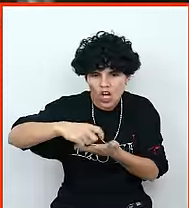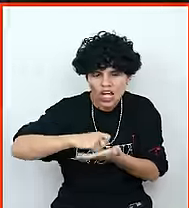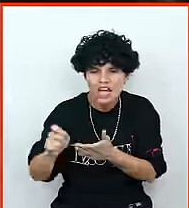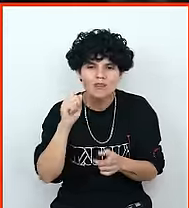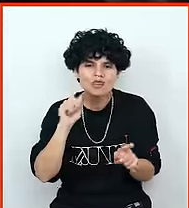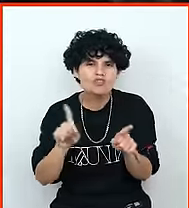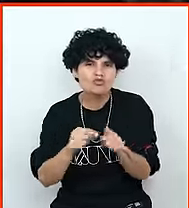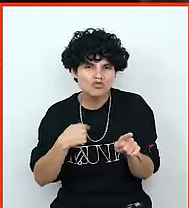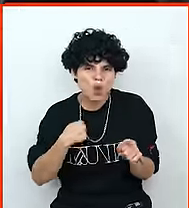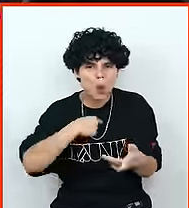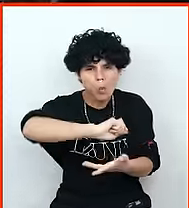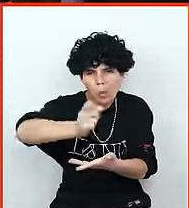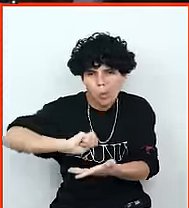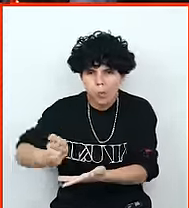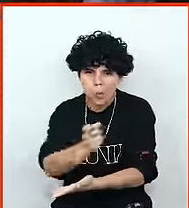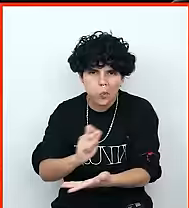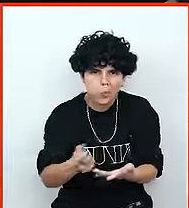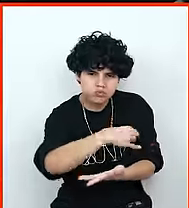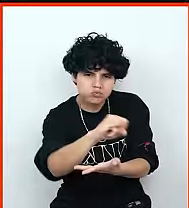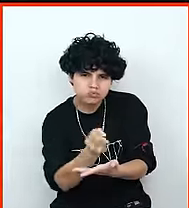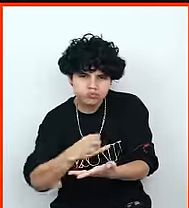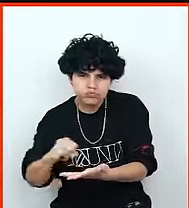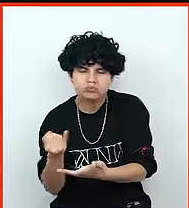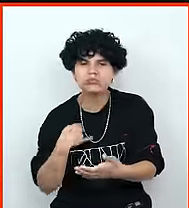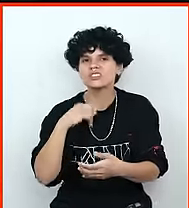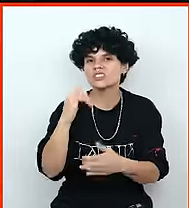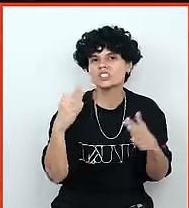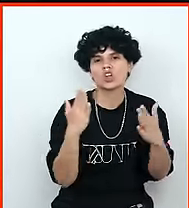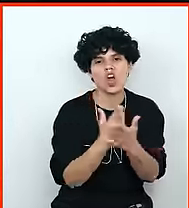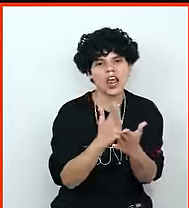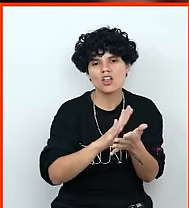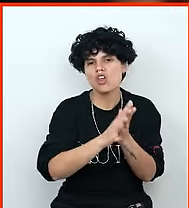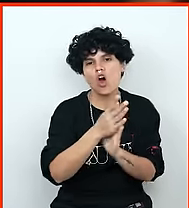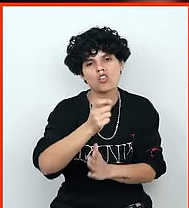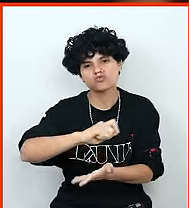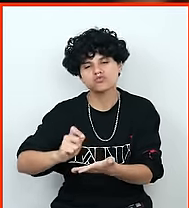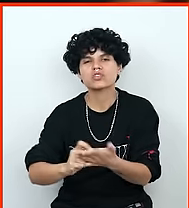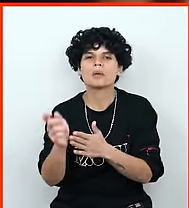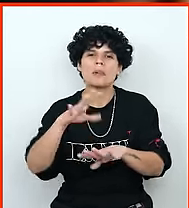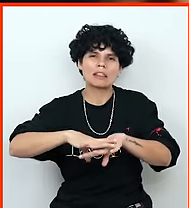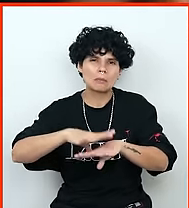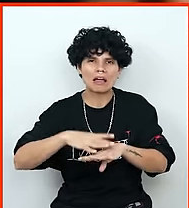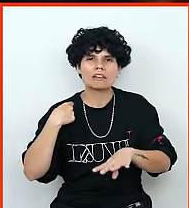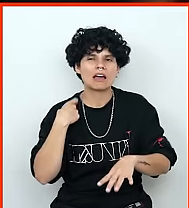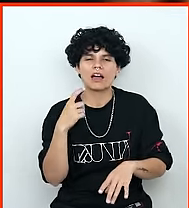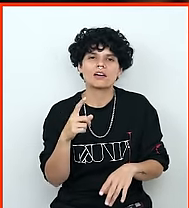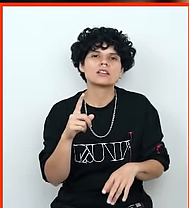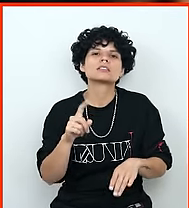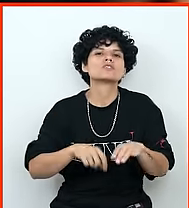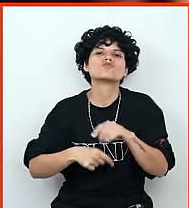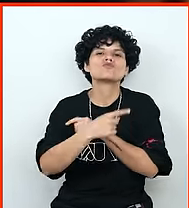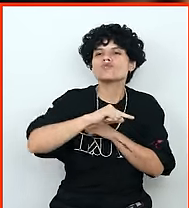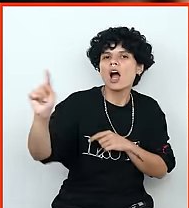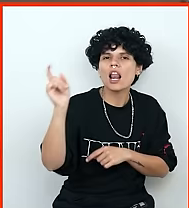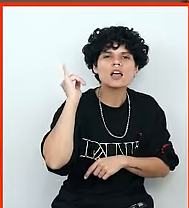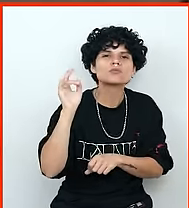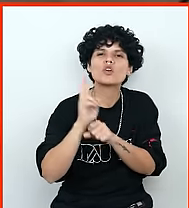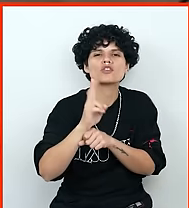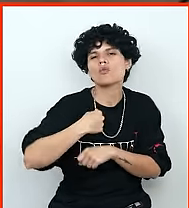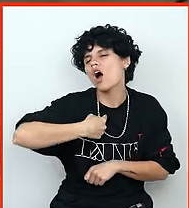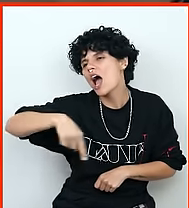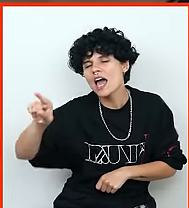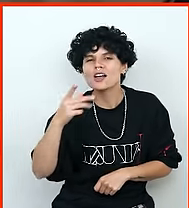haciendo. Oye, y el pupitre del colegio, todo pintado, ¿no? Todo. Sí, pues echándote clase de matemáticas, claro. Por no pescar y estar haciendo nada. ¿Y